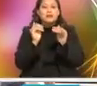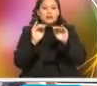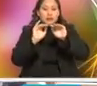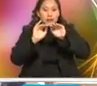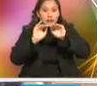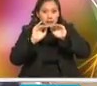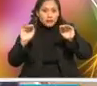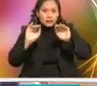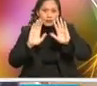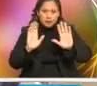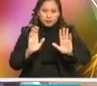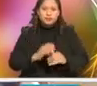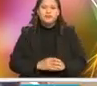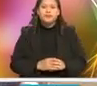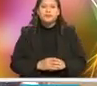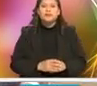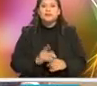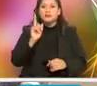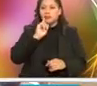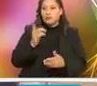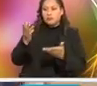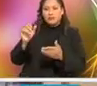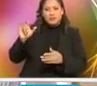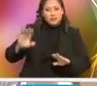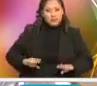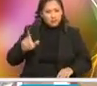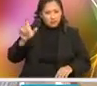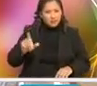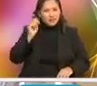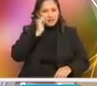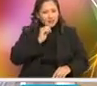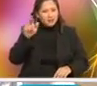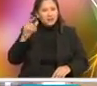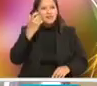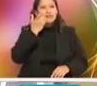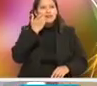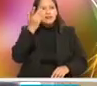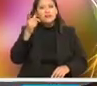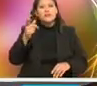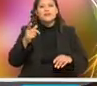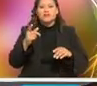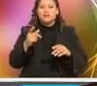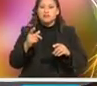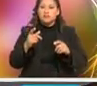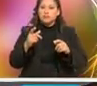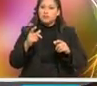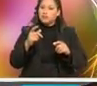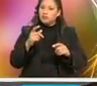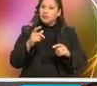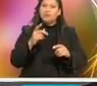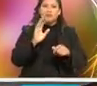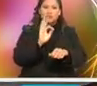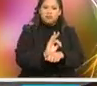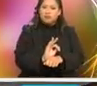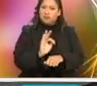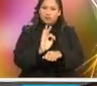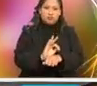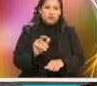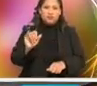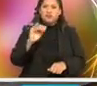caracterizado por eso, por poner siempre sus ideas en la mesa, por tener esa postura siempre, ¿no? De defensa,